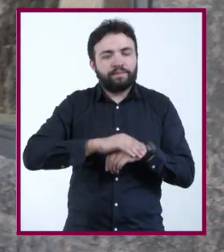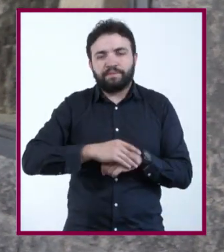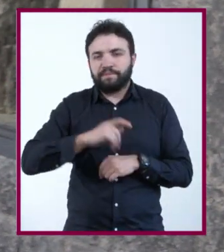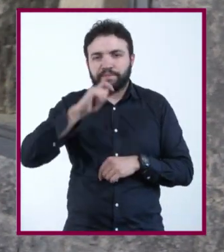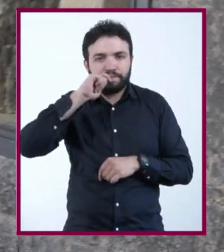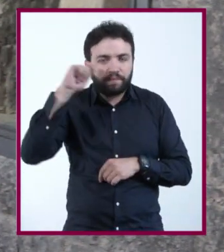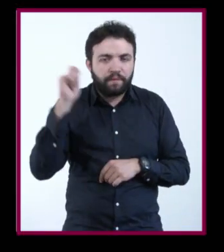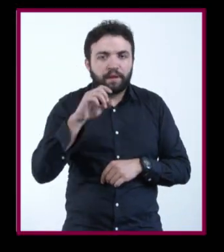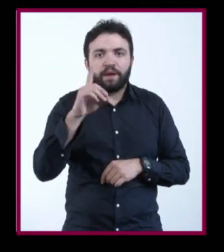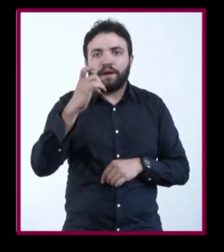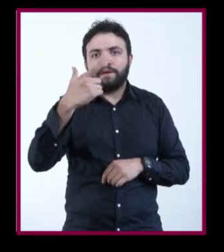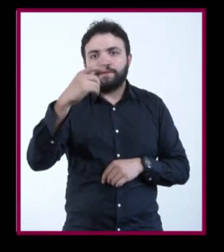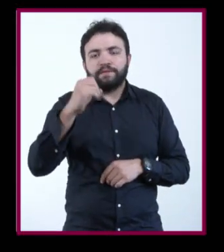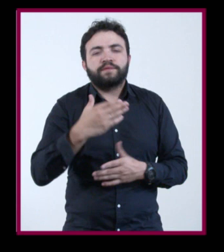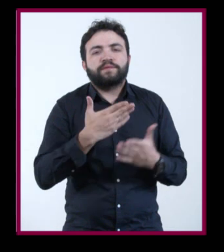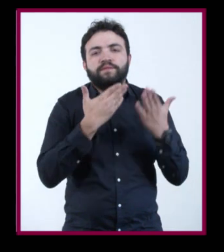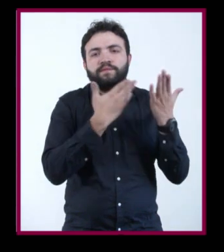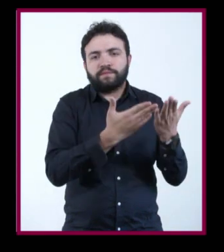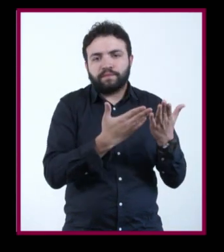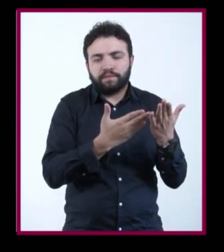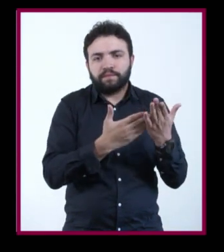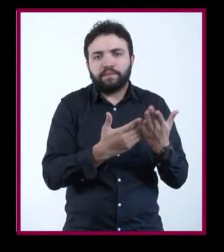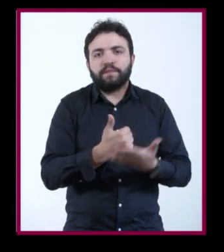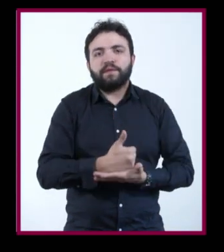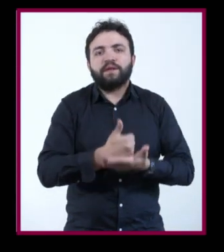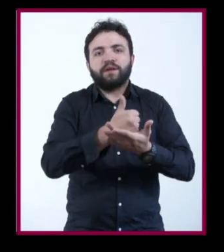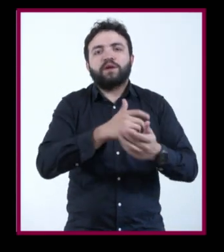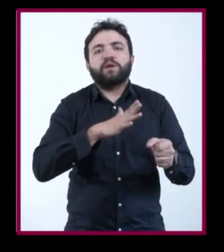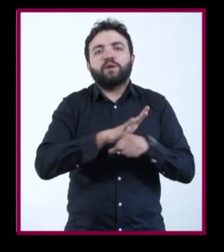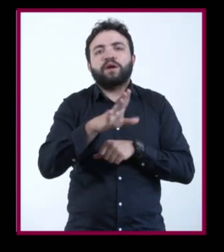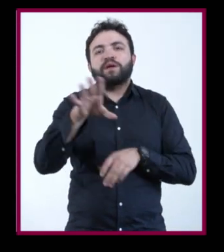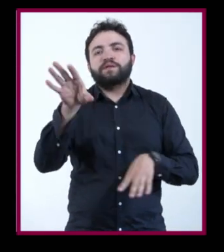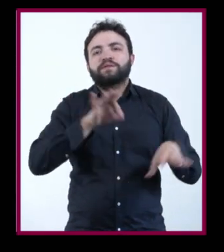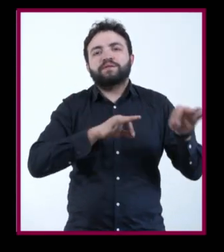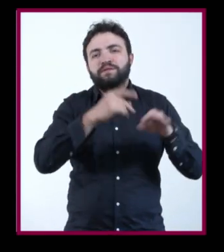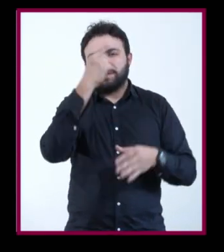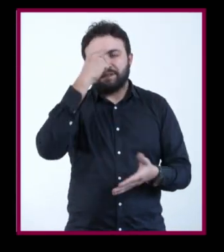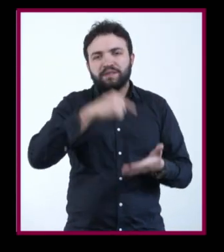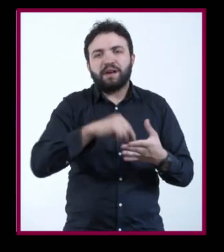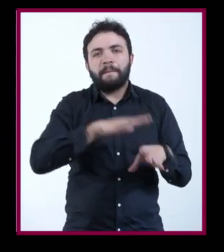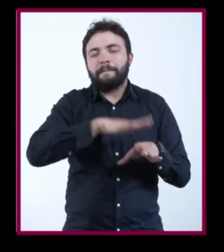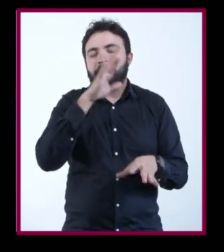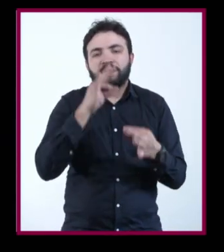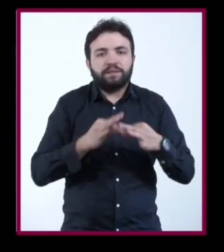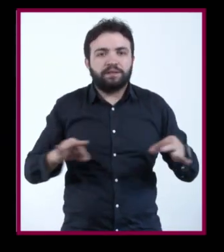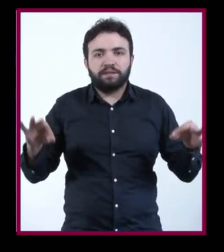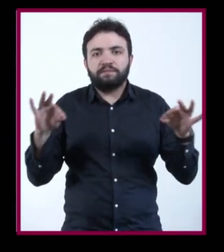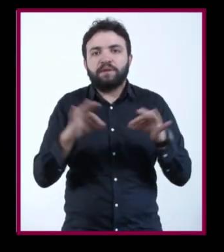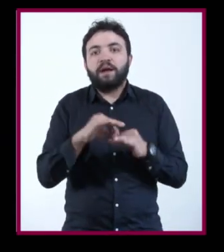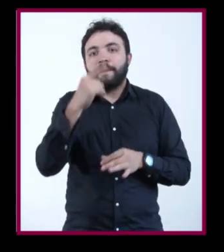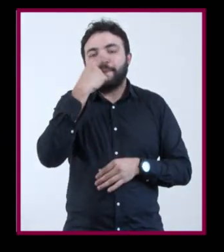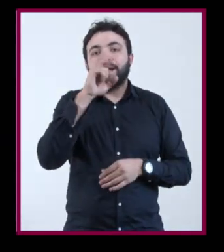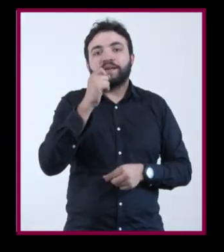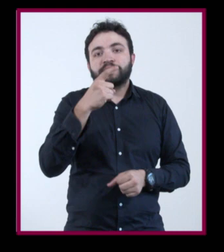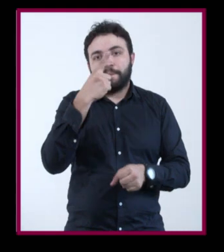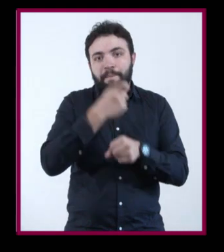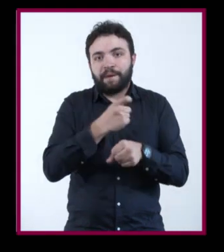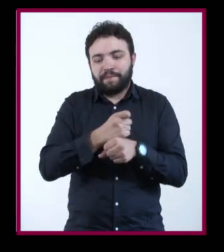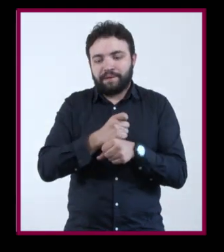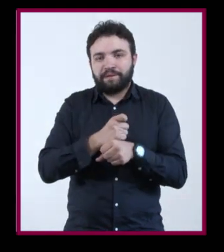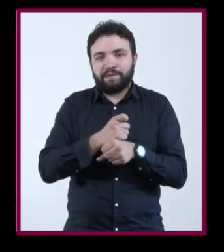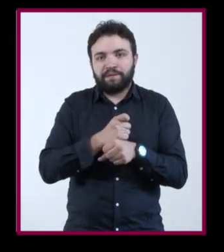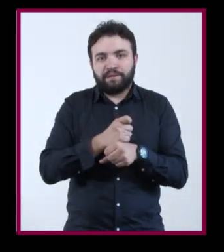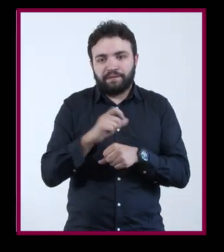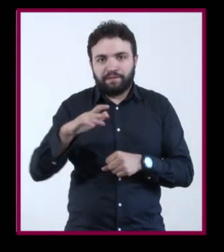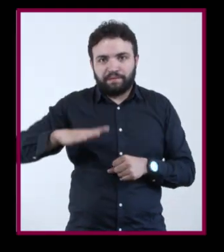de Diego Rivera, le pide que le ayude a seleccionar como lo que él cree que es más relevante para